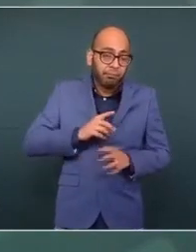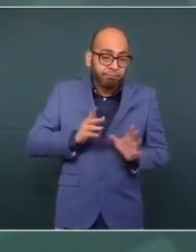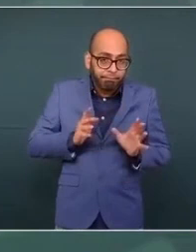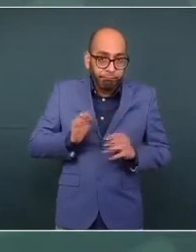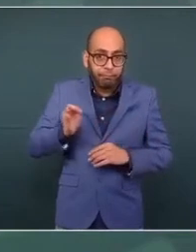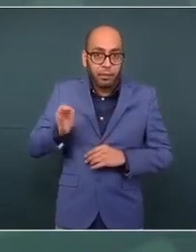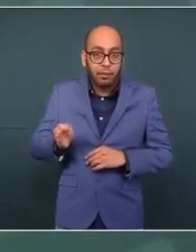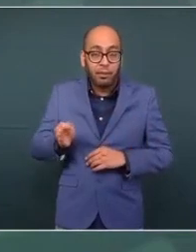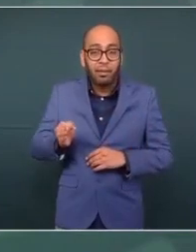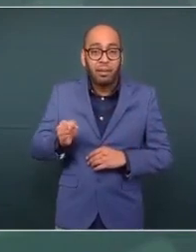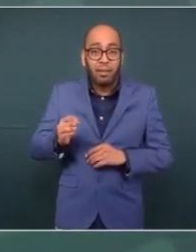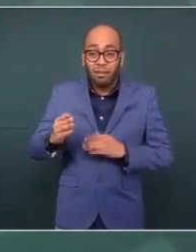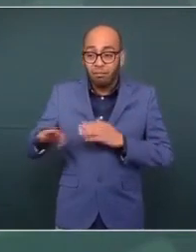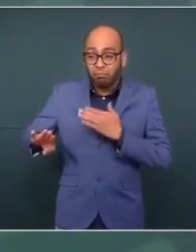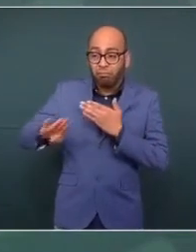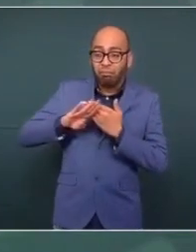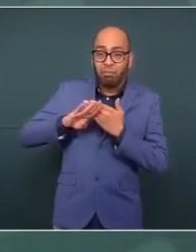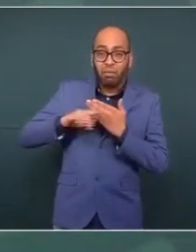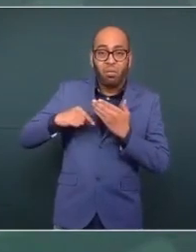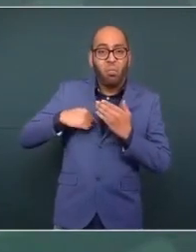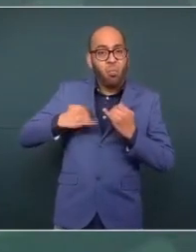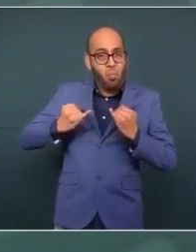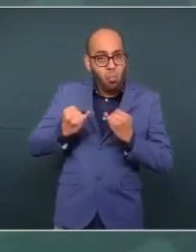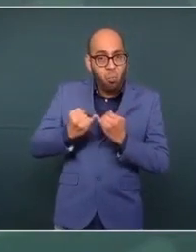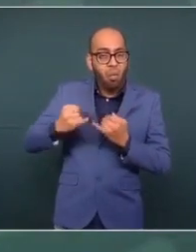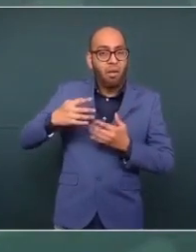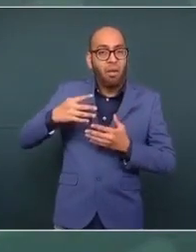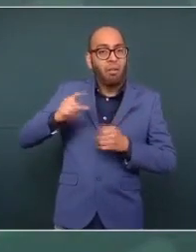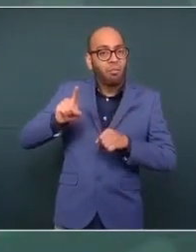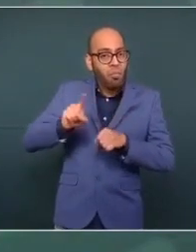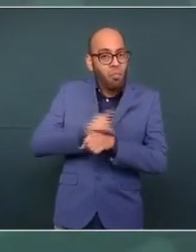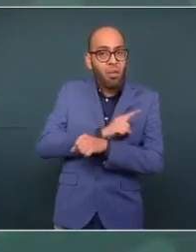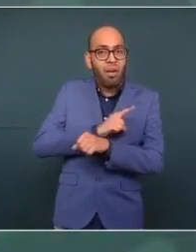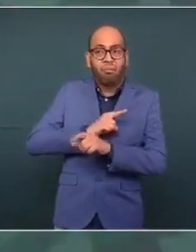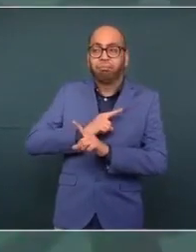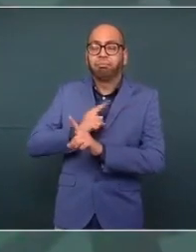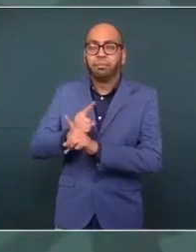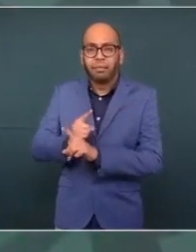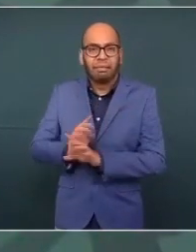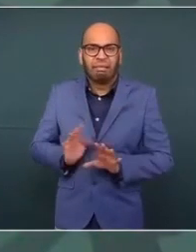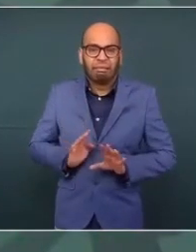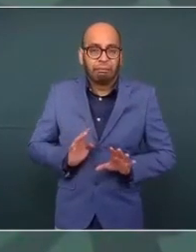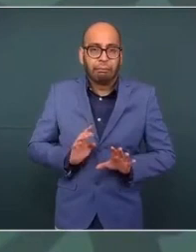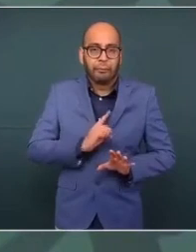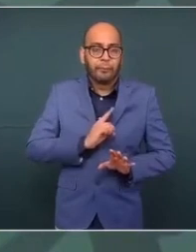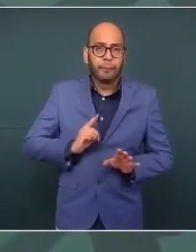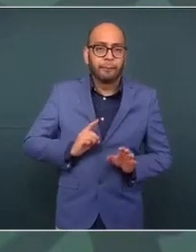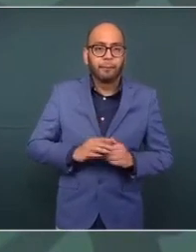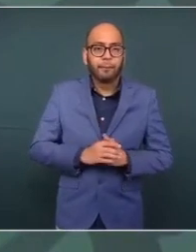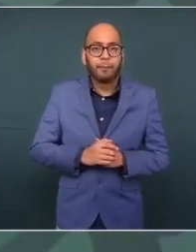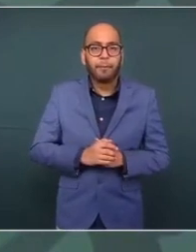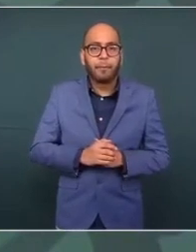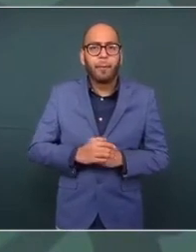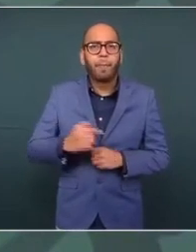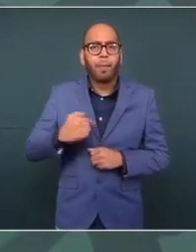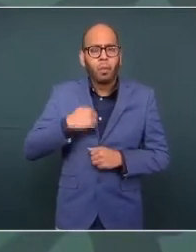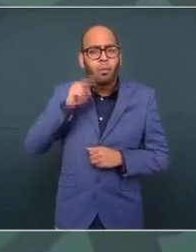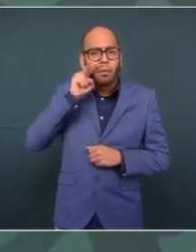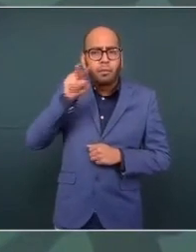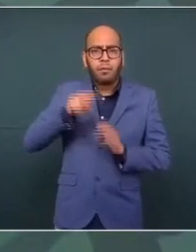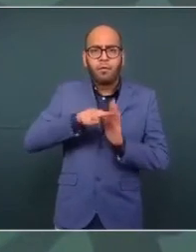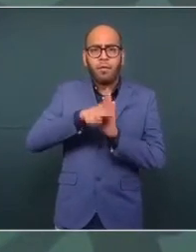en provocaciones. La vi en el video y me sentí orgulloso